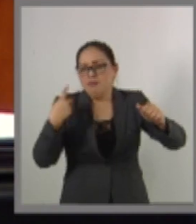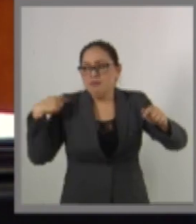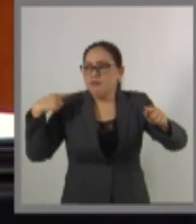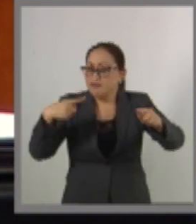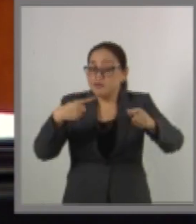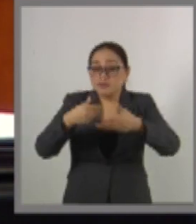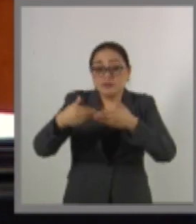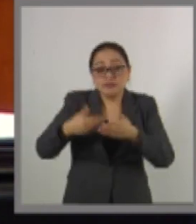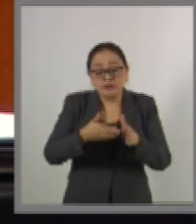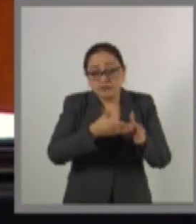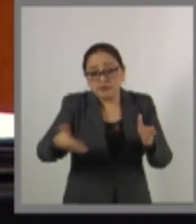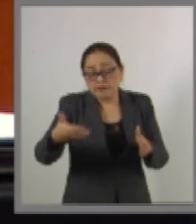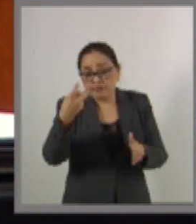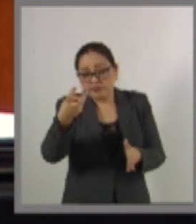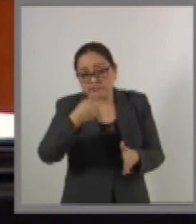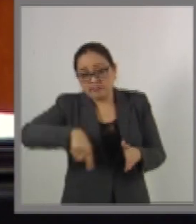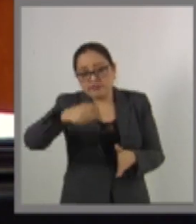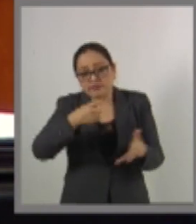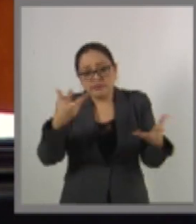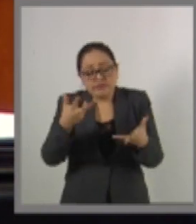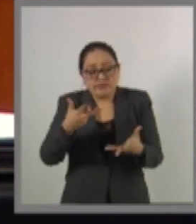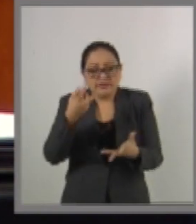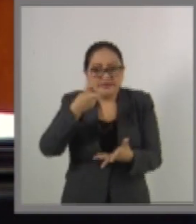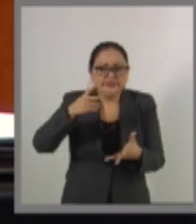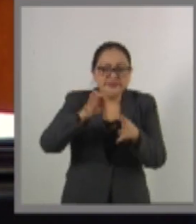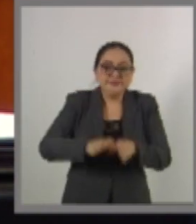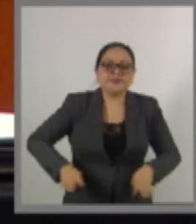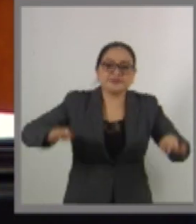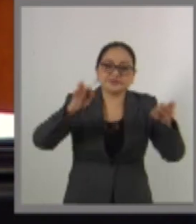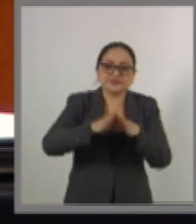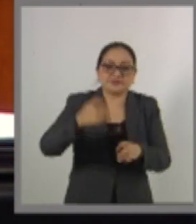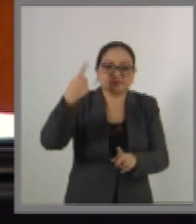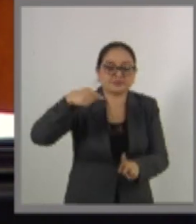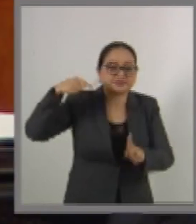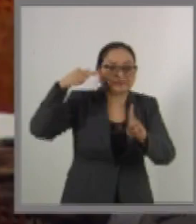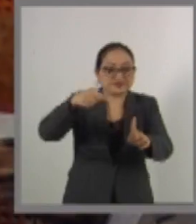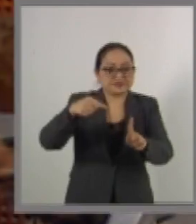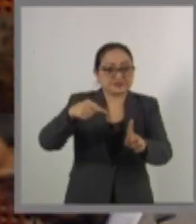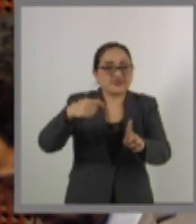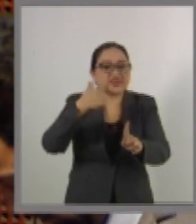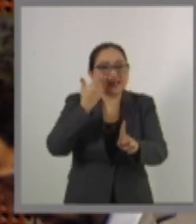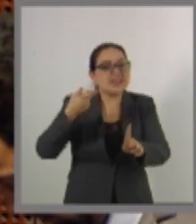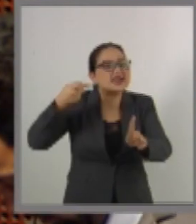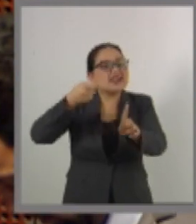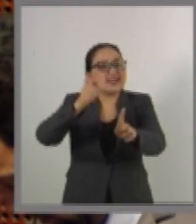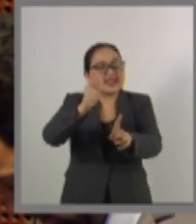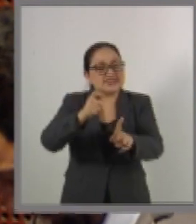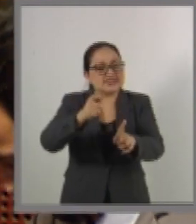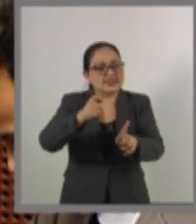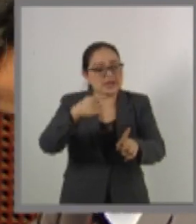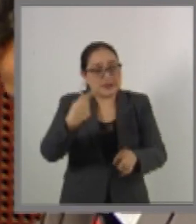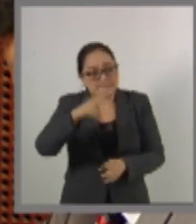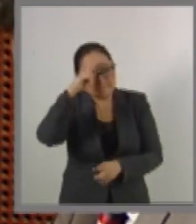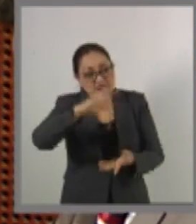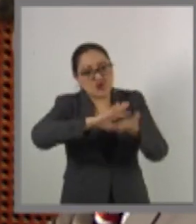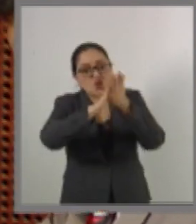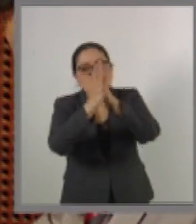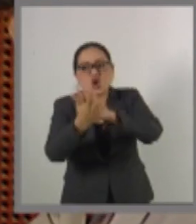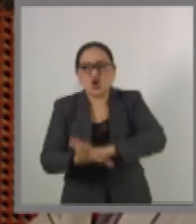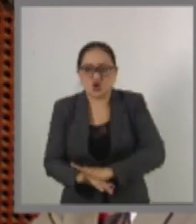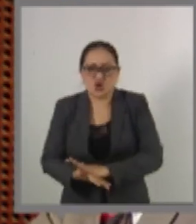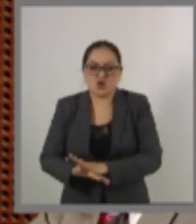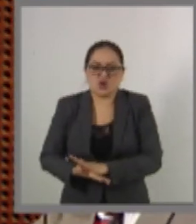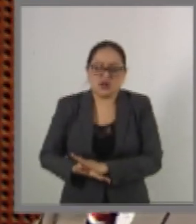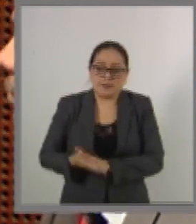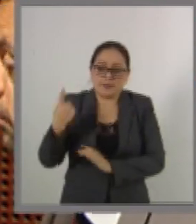años, transformación o cambios profundos que buscan, que tuvieron como objetivo transformar a México, transformar el